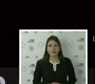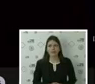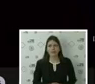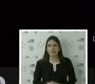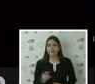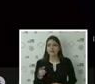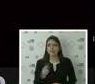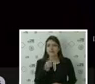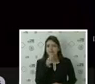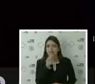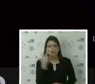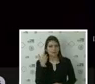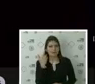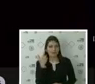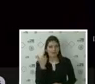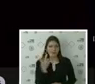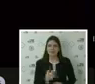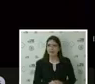Micrófono, maestra.